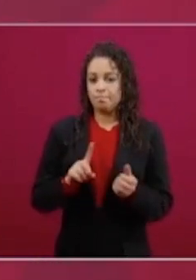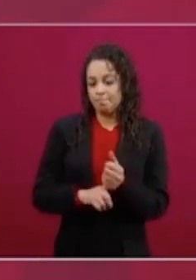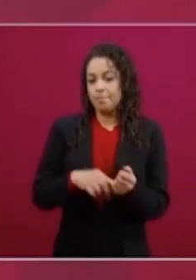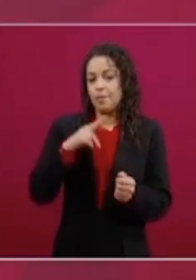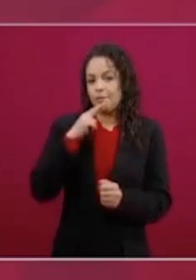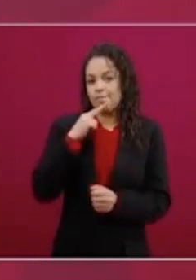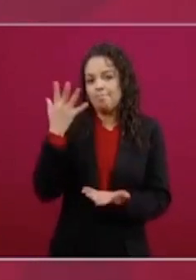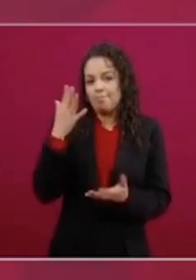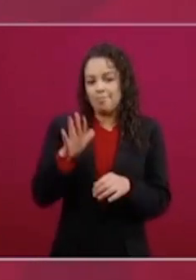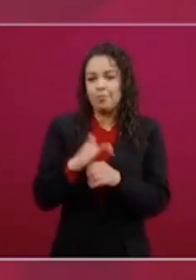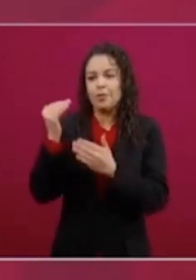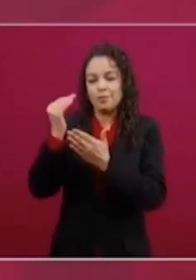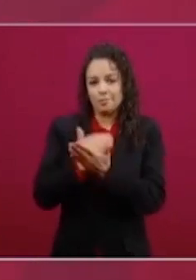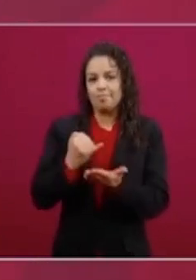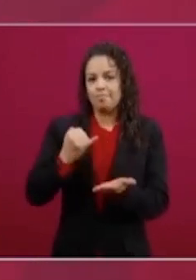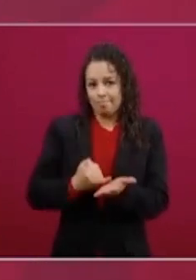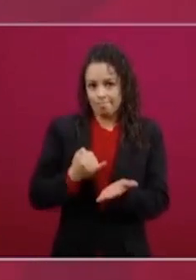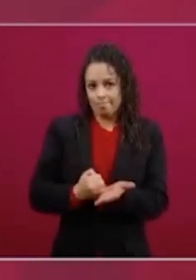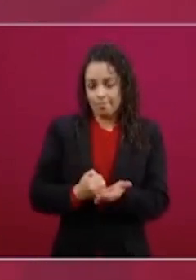debemos de tener cuidado